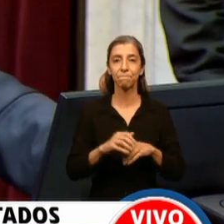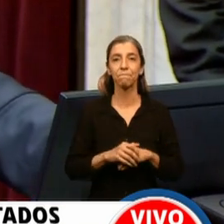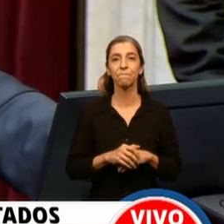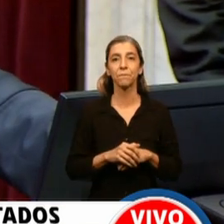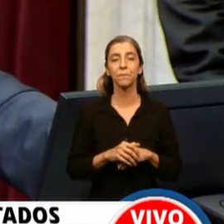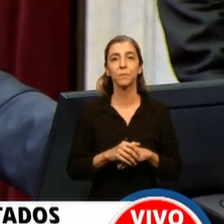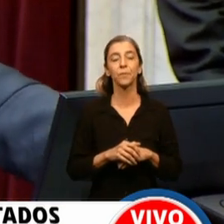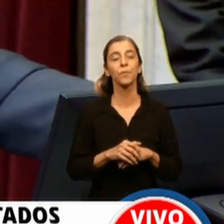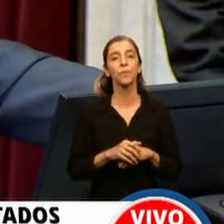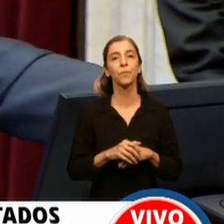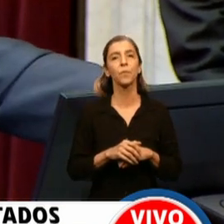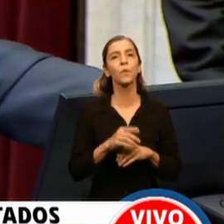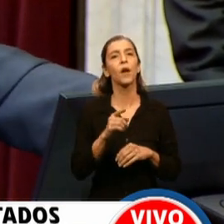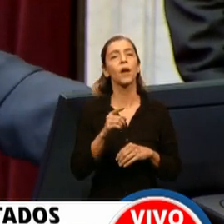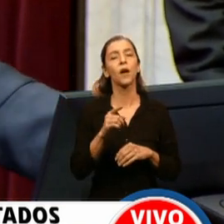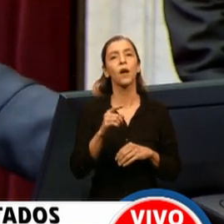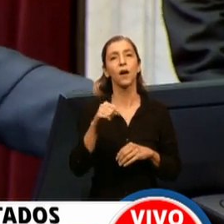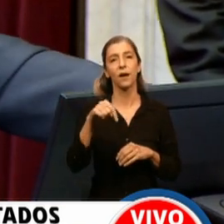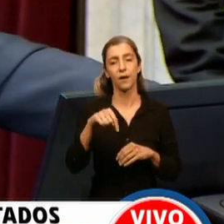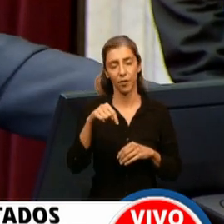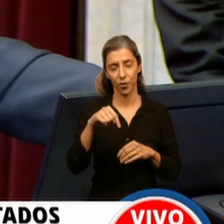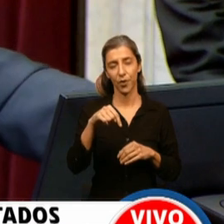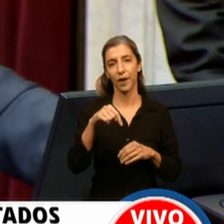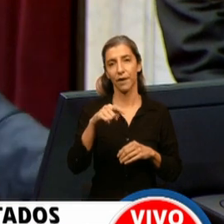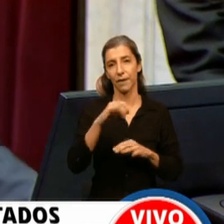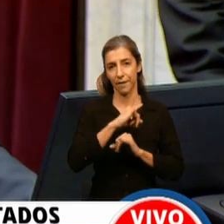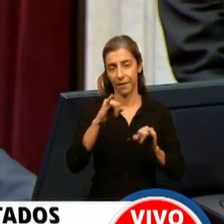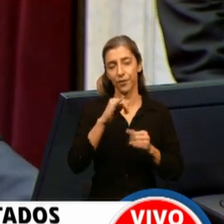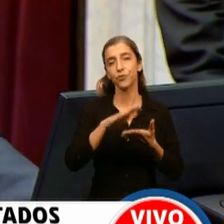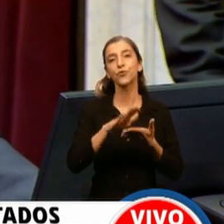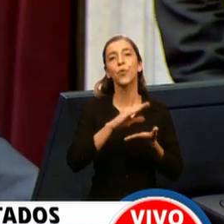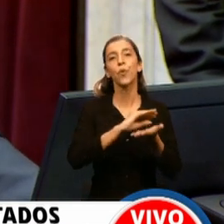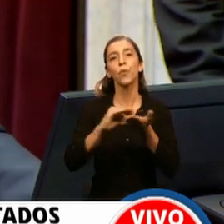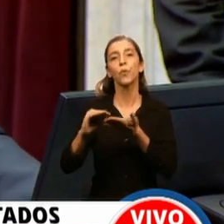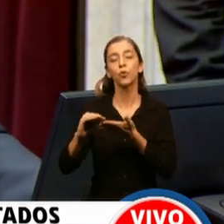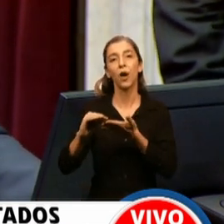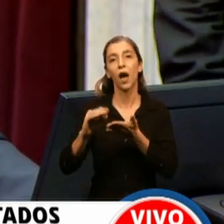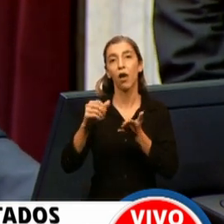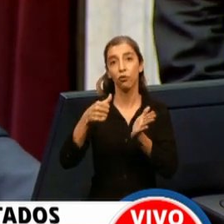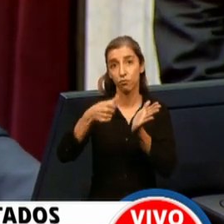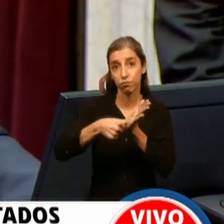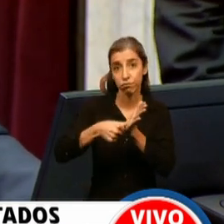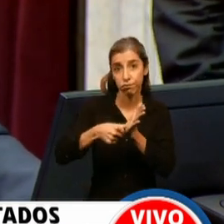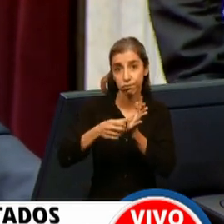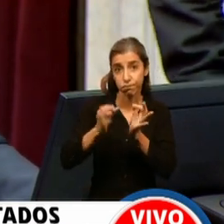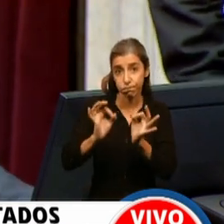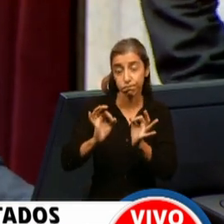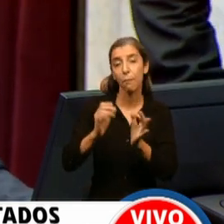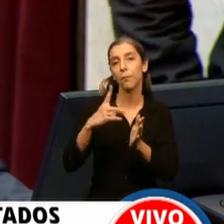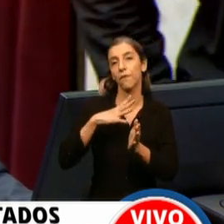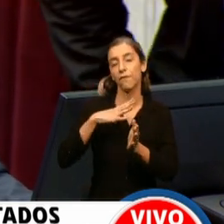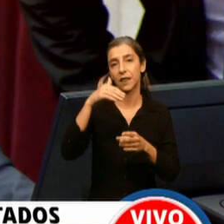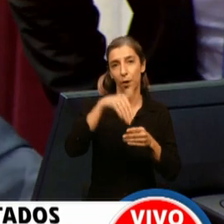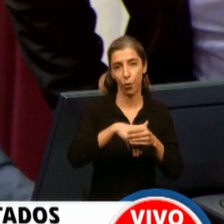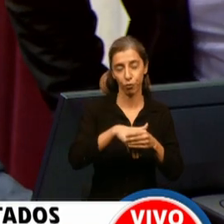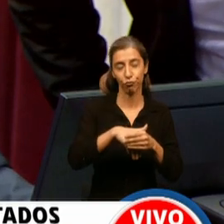quienes son los diputados que no indicaron su voto y que figuraban logueados el diputado